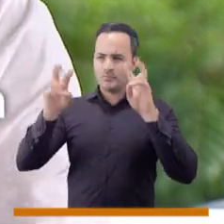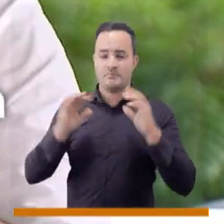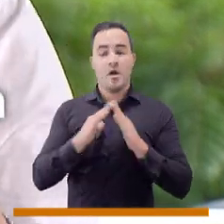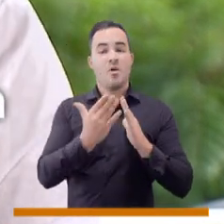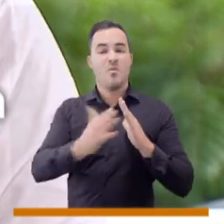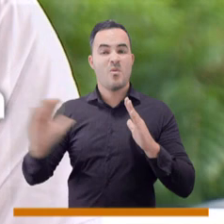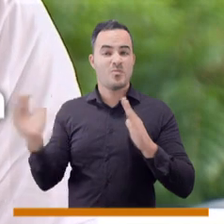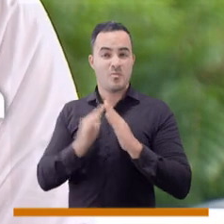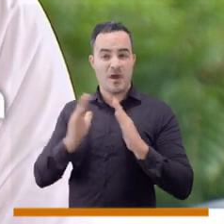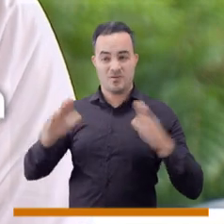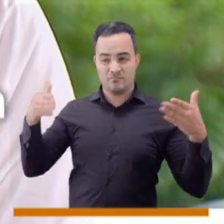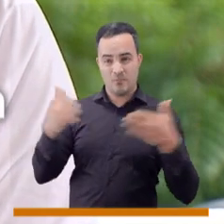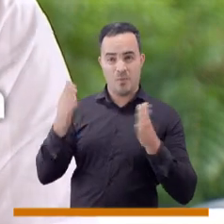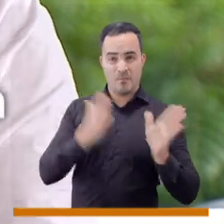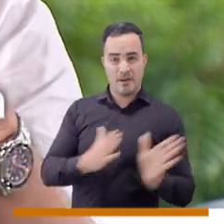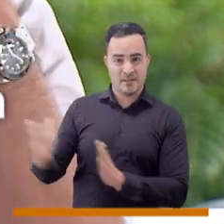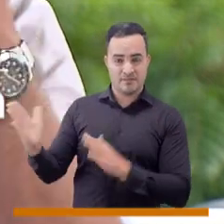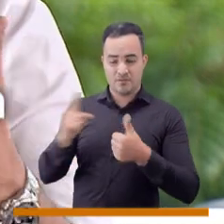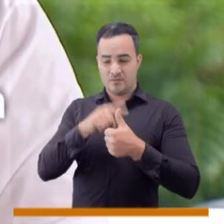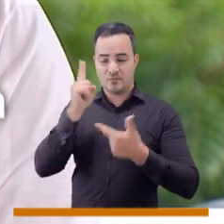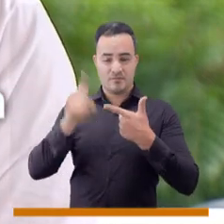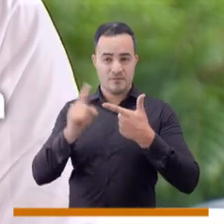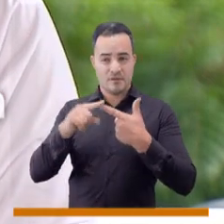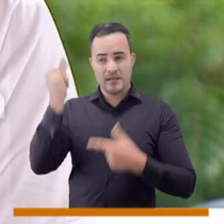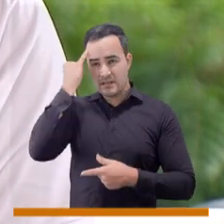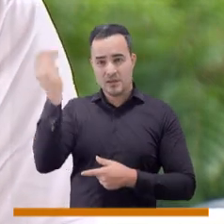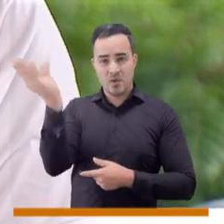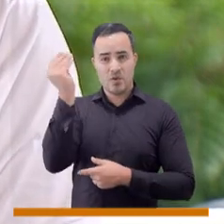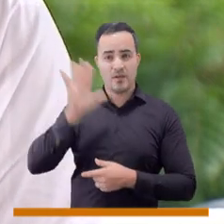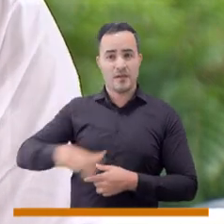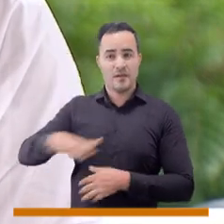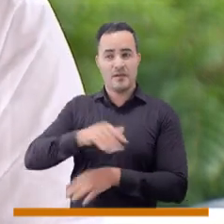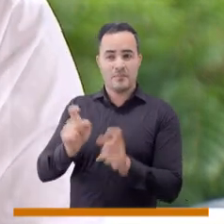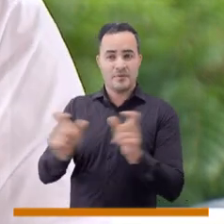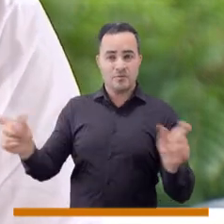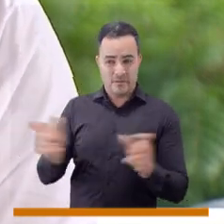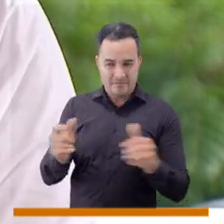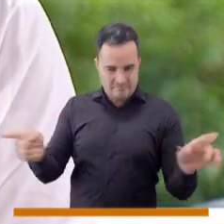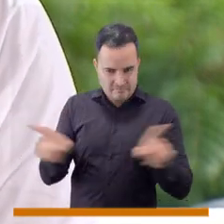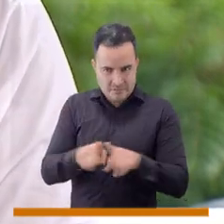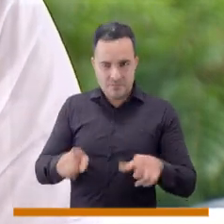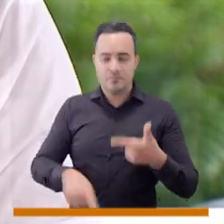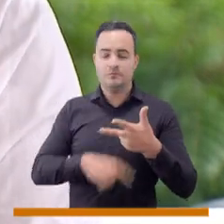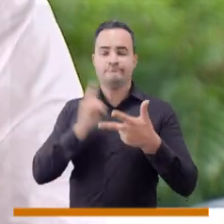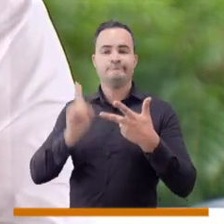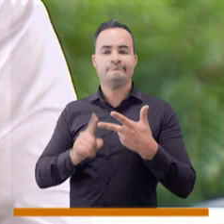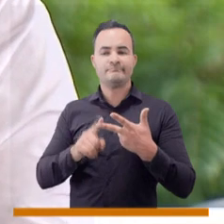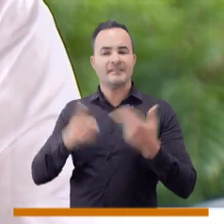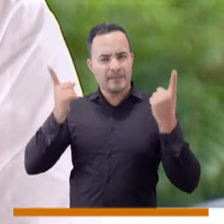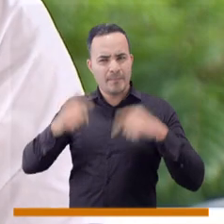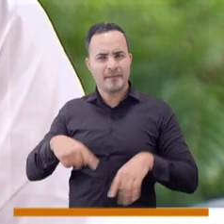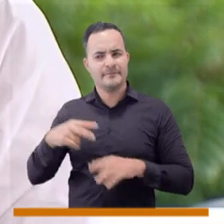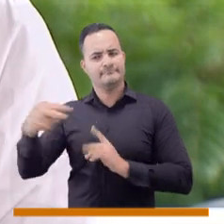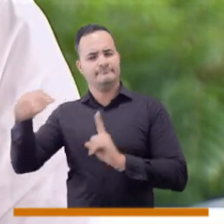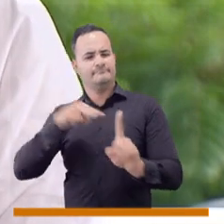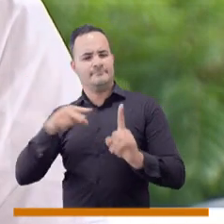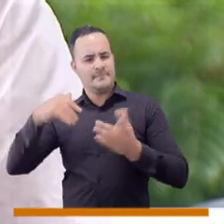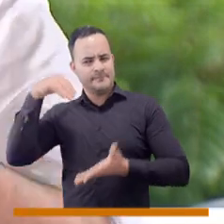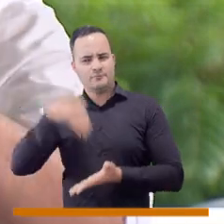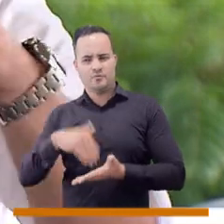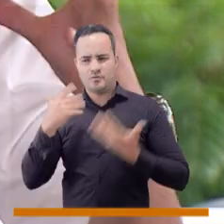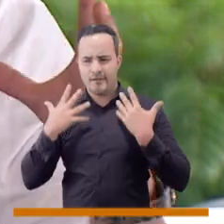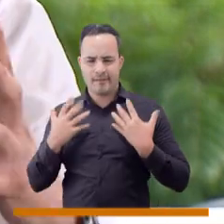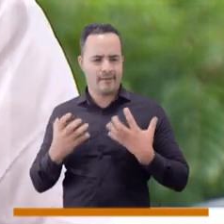vista de la transformación urbanística, desde el punto de vista del pensamiento y la idiosincrasia de sus habitantes, desde la óptica que se tiene